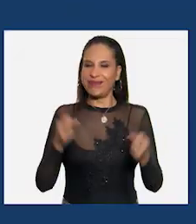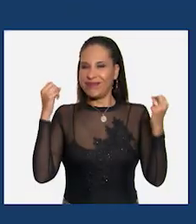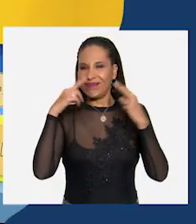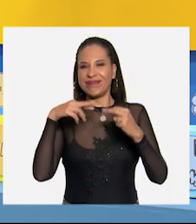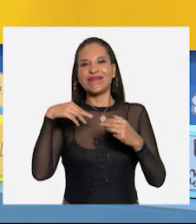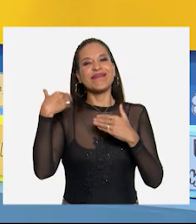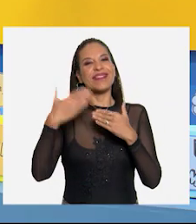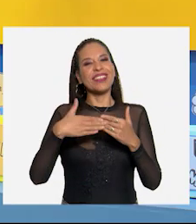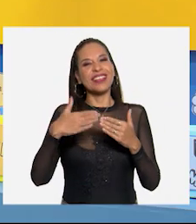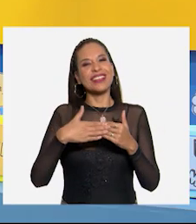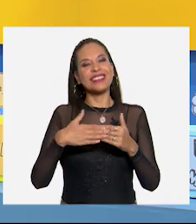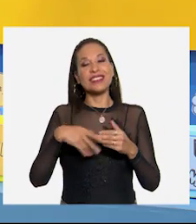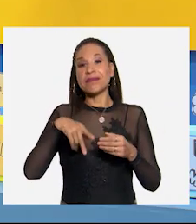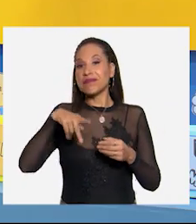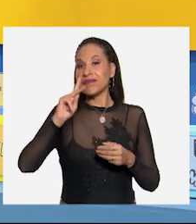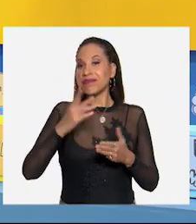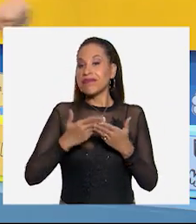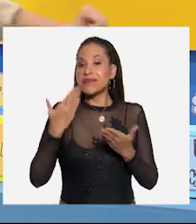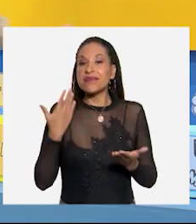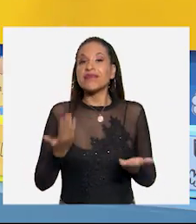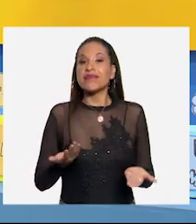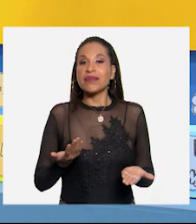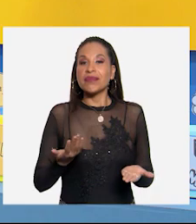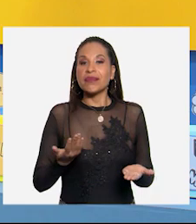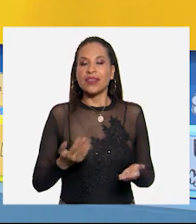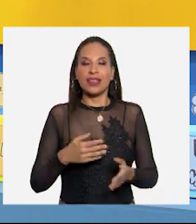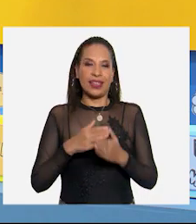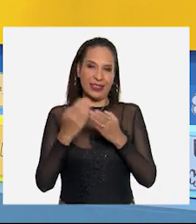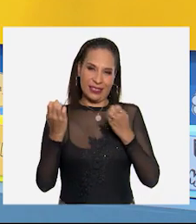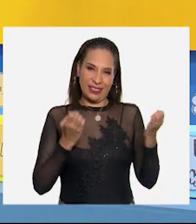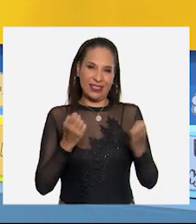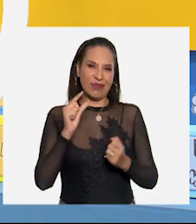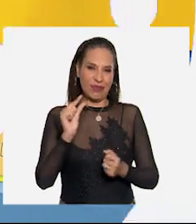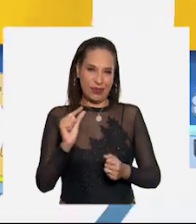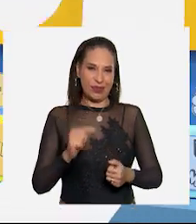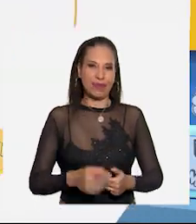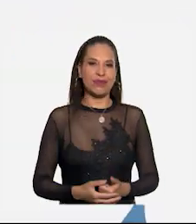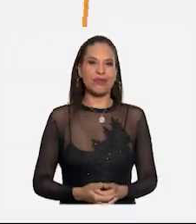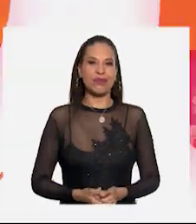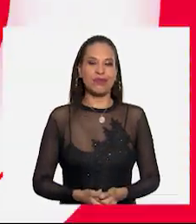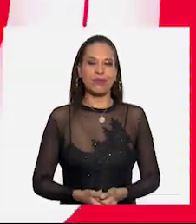Nos vemos en la próxima, pero antes vamos a movernos un poco.